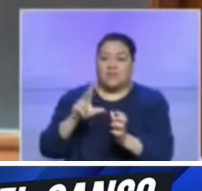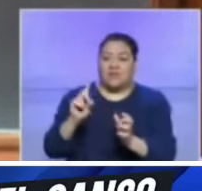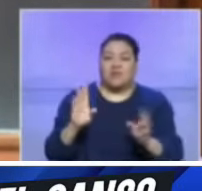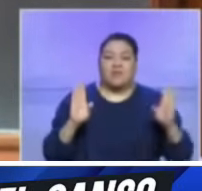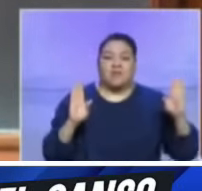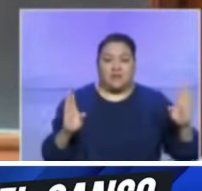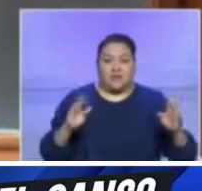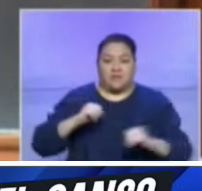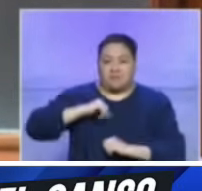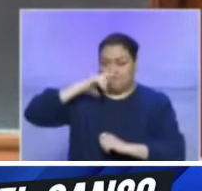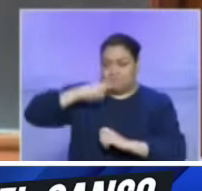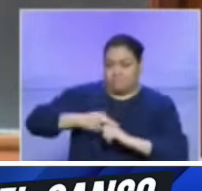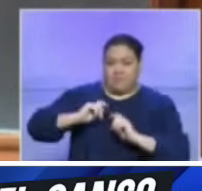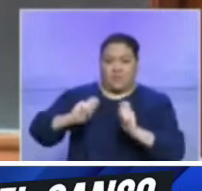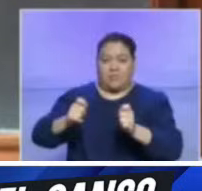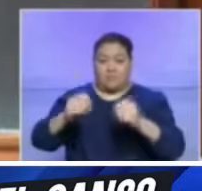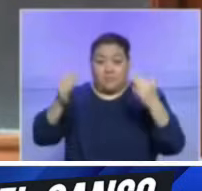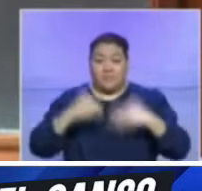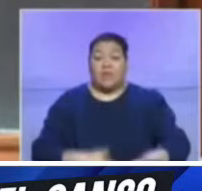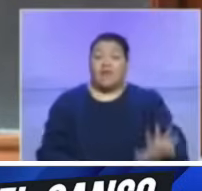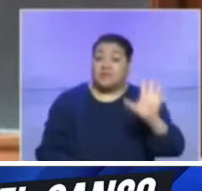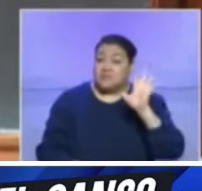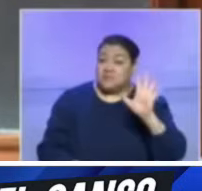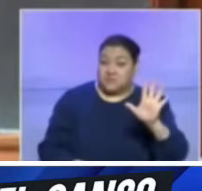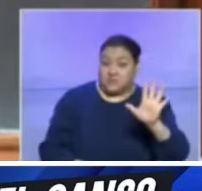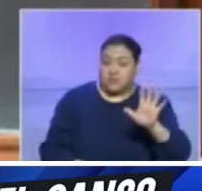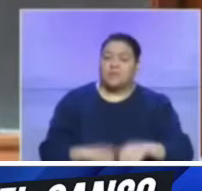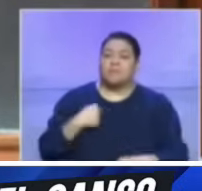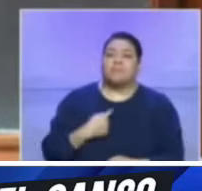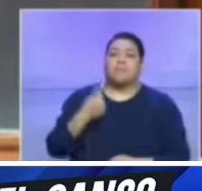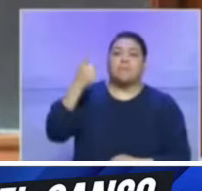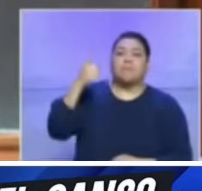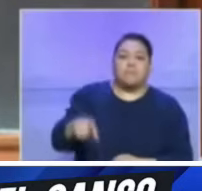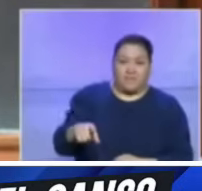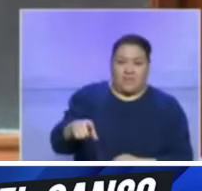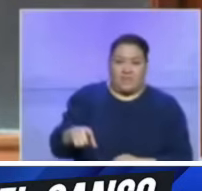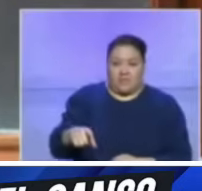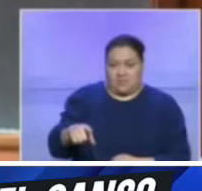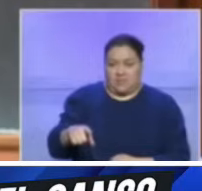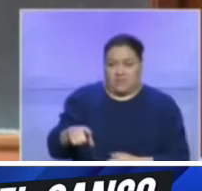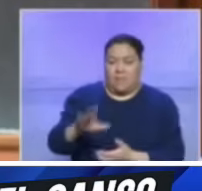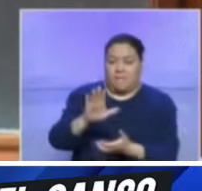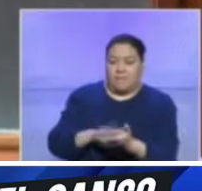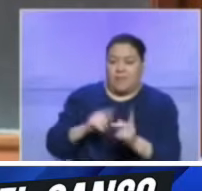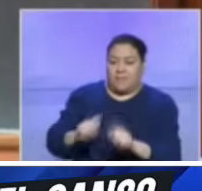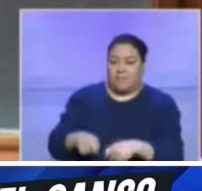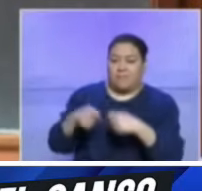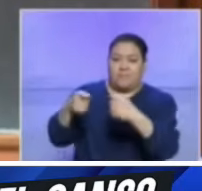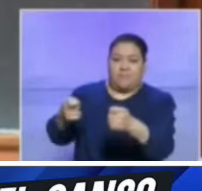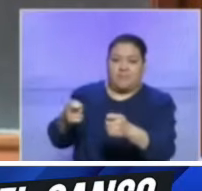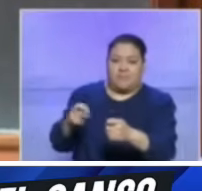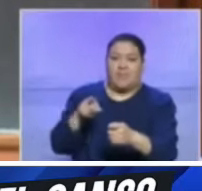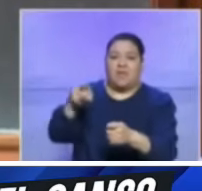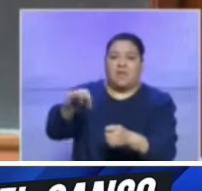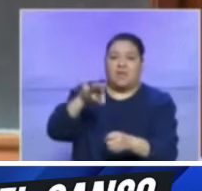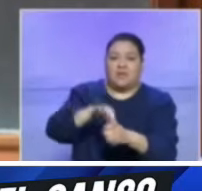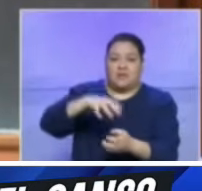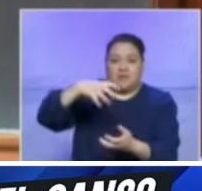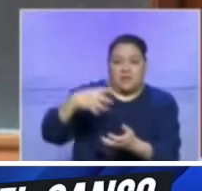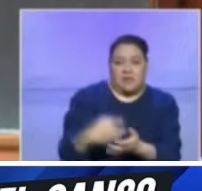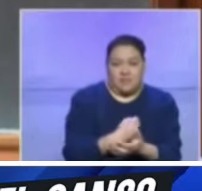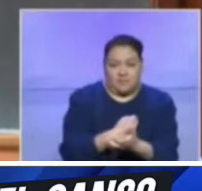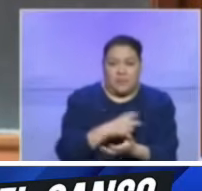30 de septiembre de 2030. Quinto, se ordena expedir la constancia de mayoría